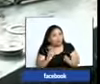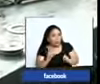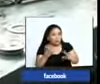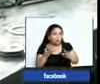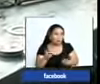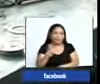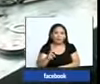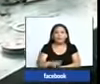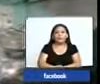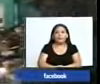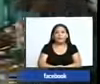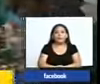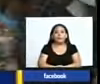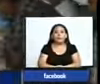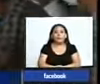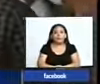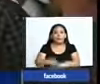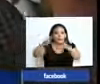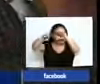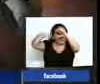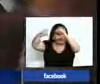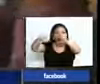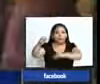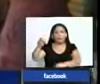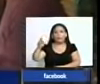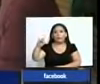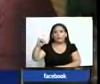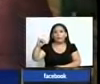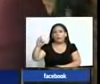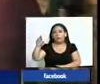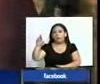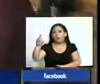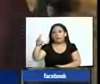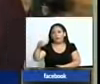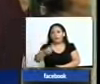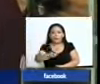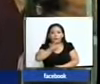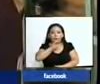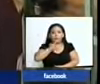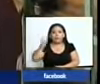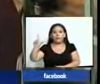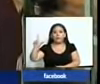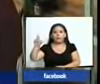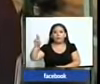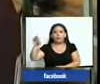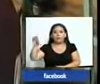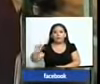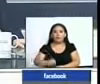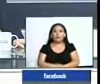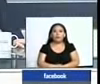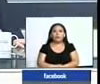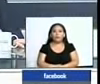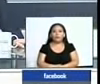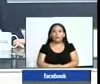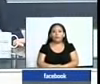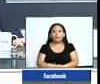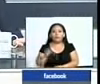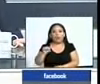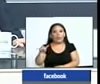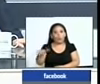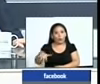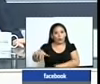los clientes. Con imágenes de Ricardo Tobar, un reporte de Luis Alberto López. San